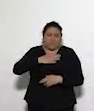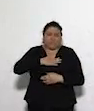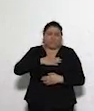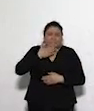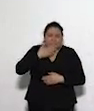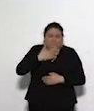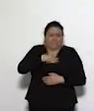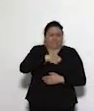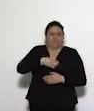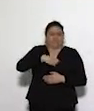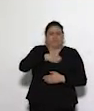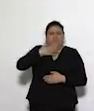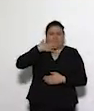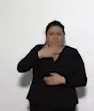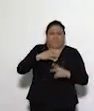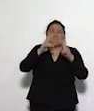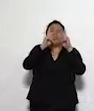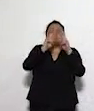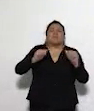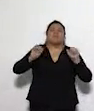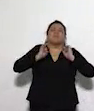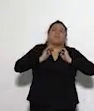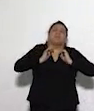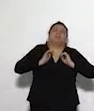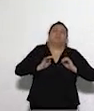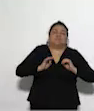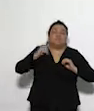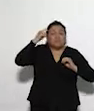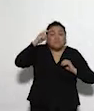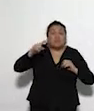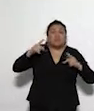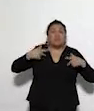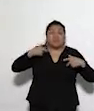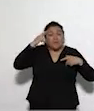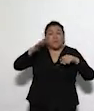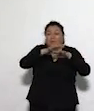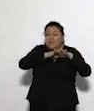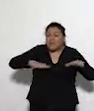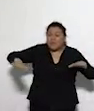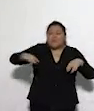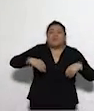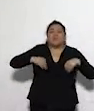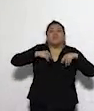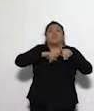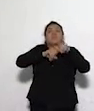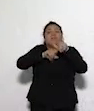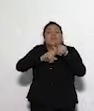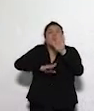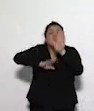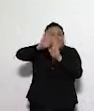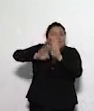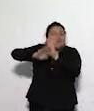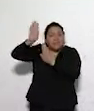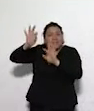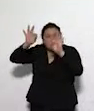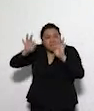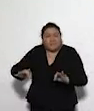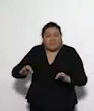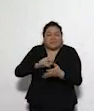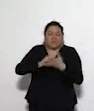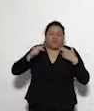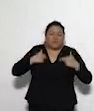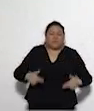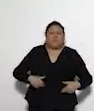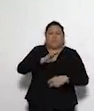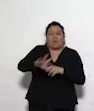la paz y concretar la promesa de un horizonte verdaderamente democrático y de derechos